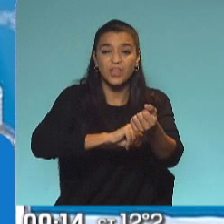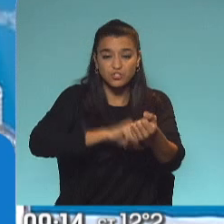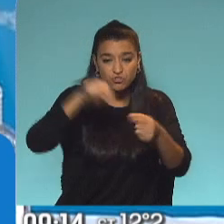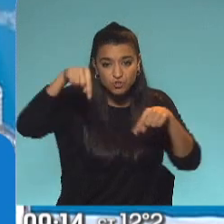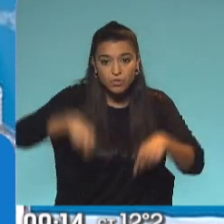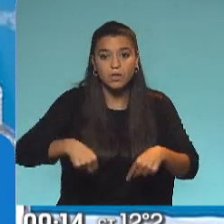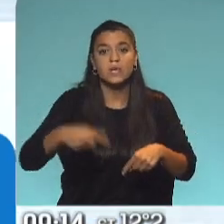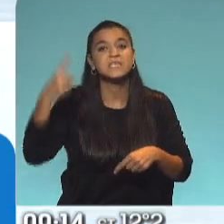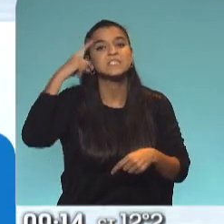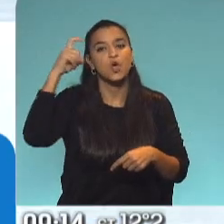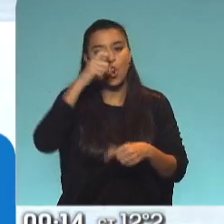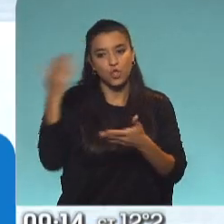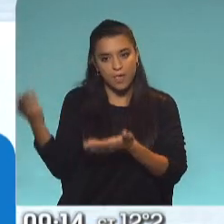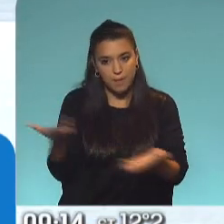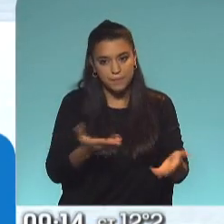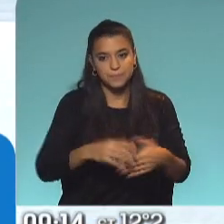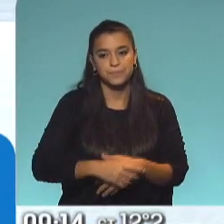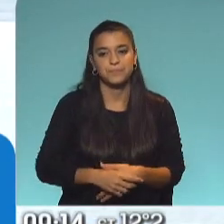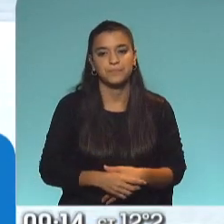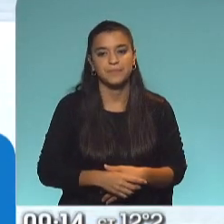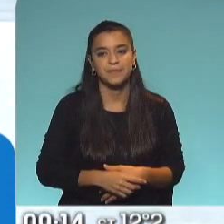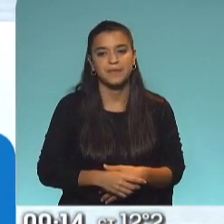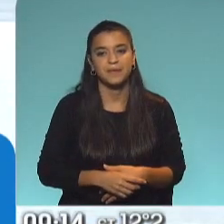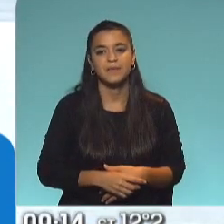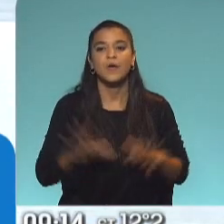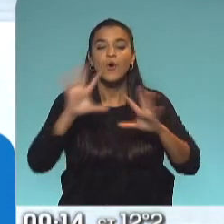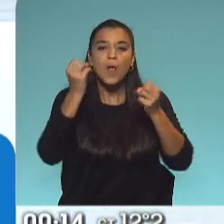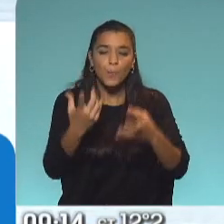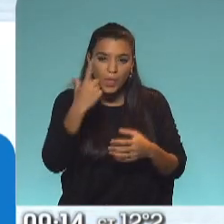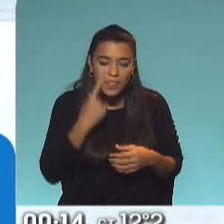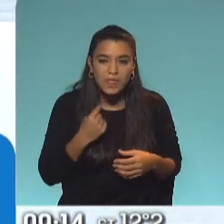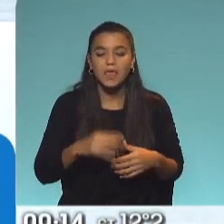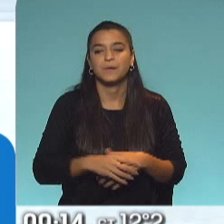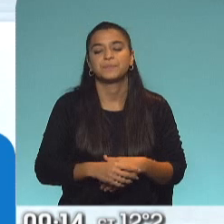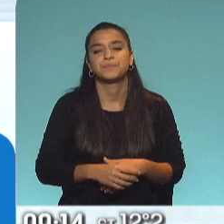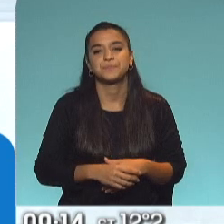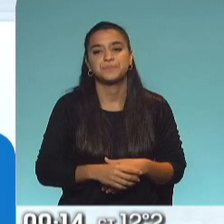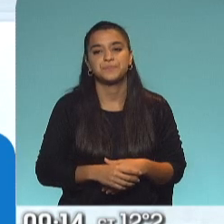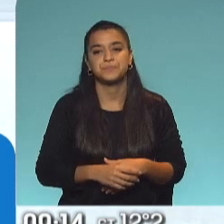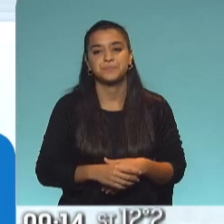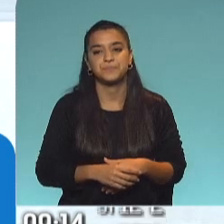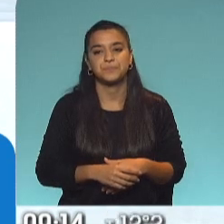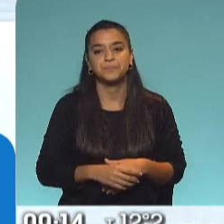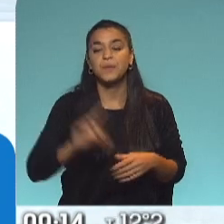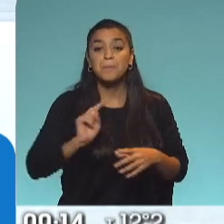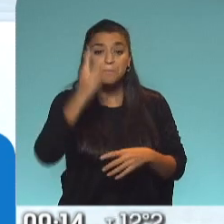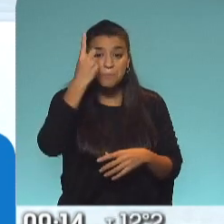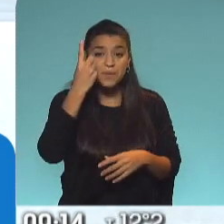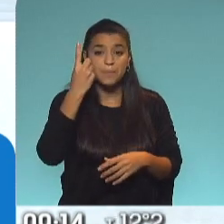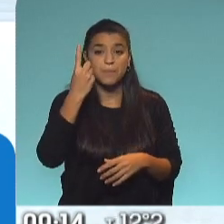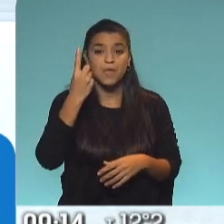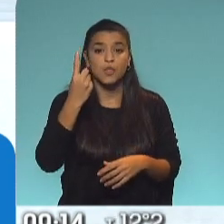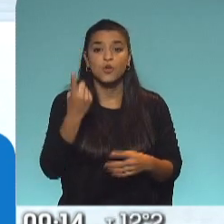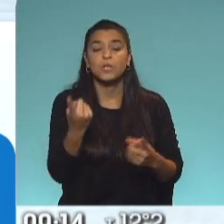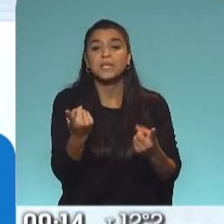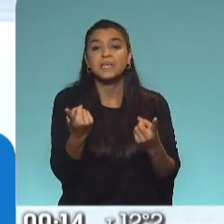en el campo de la psicología buenos días lo primero que es